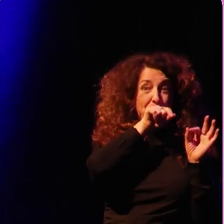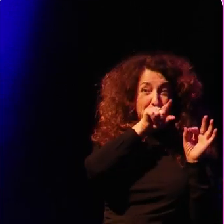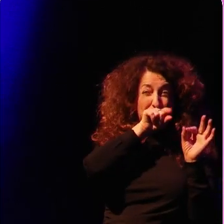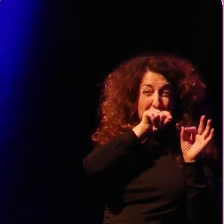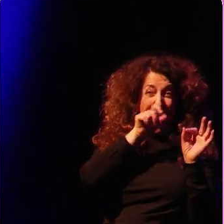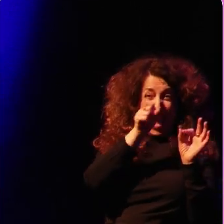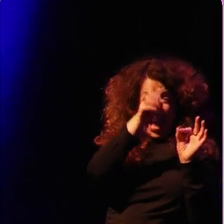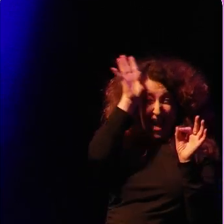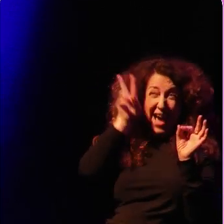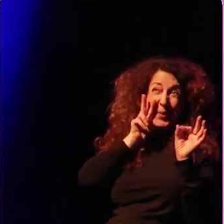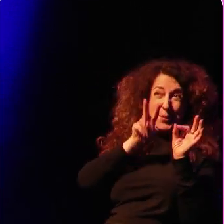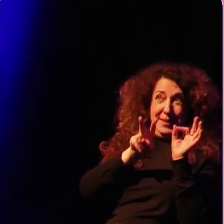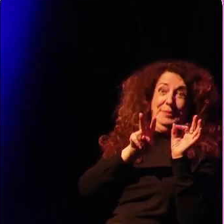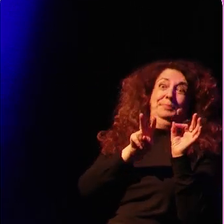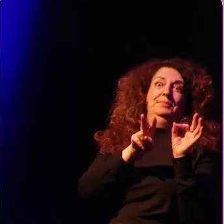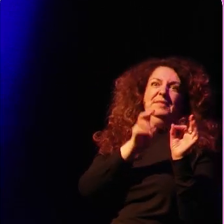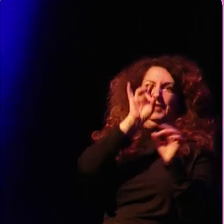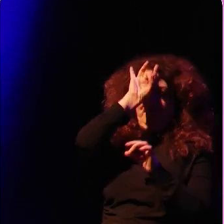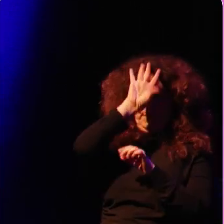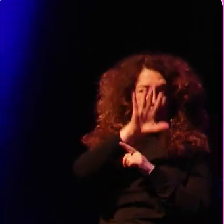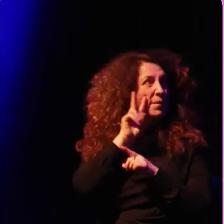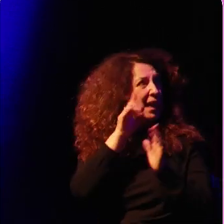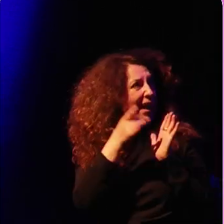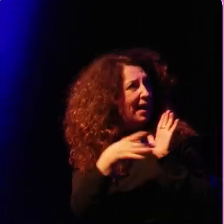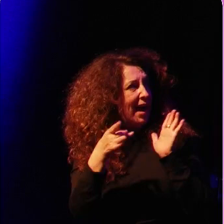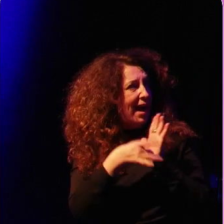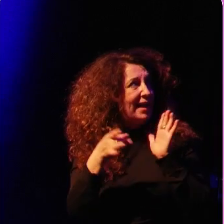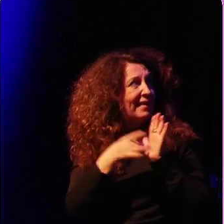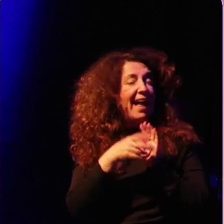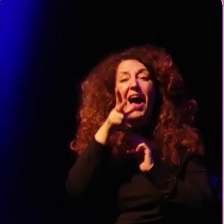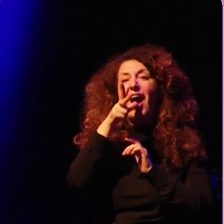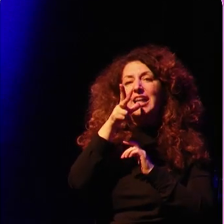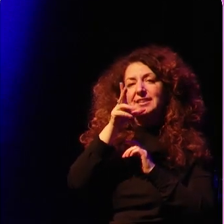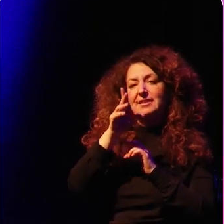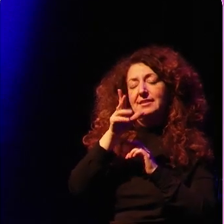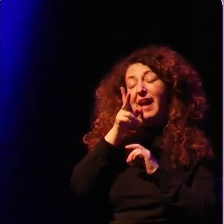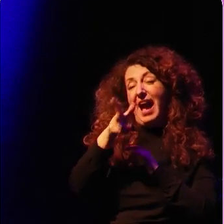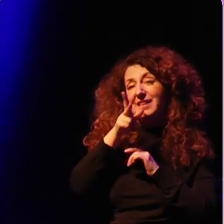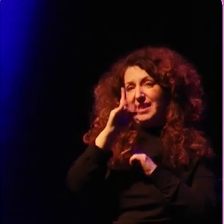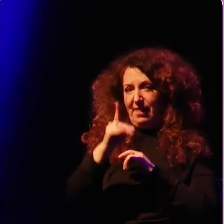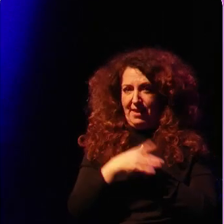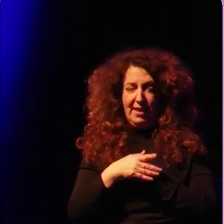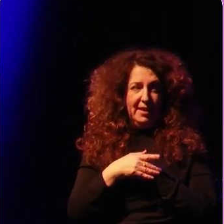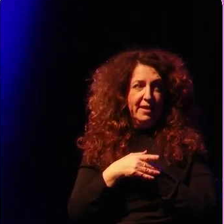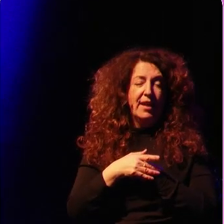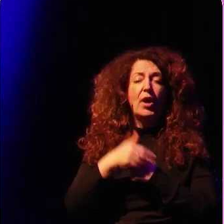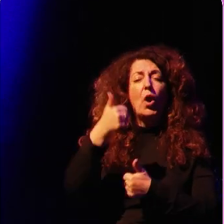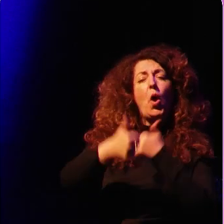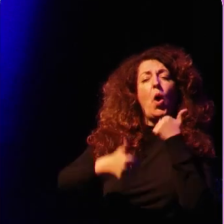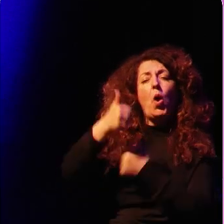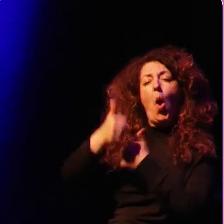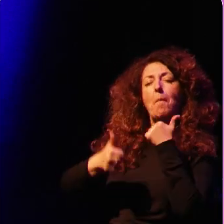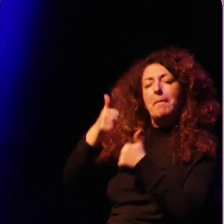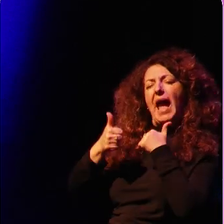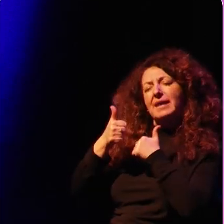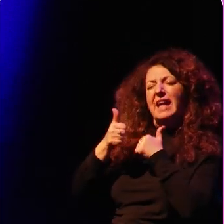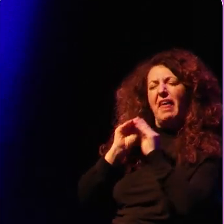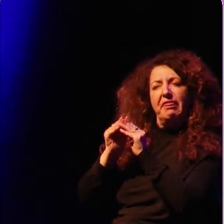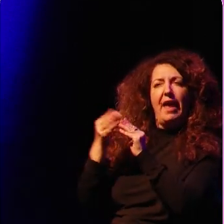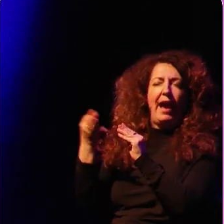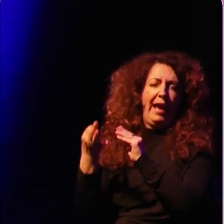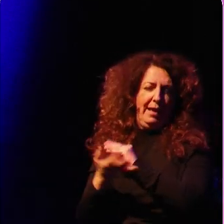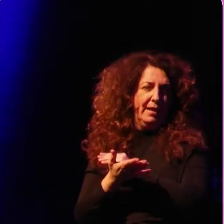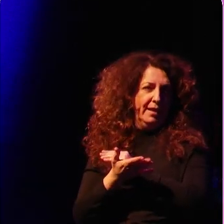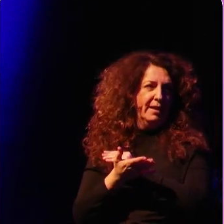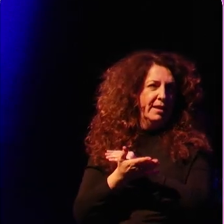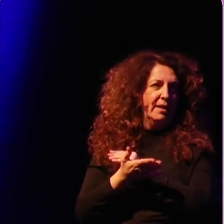flipante. ¿Vale? La calidad es HD. Vale. Oye, ¿qué está haciendo la competencia de esta gente? ¿Qué es lo que